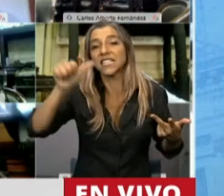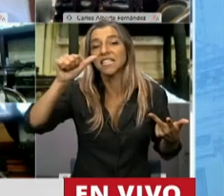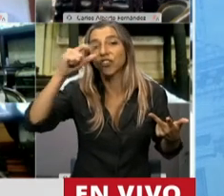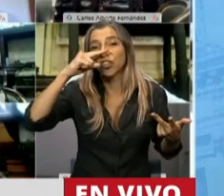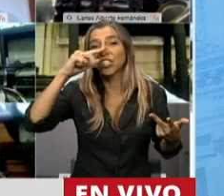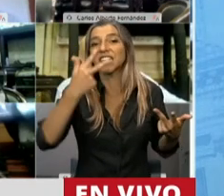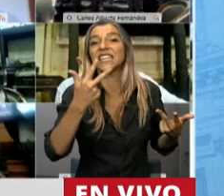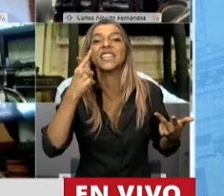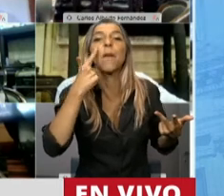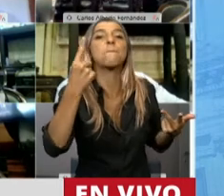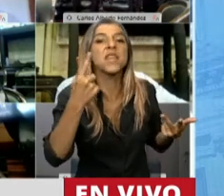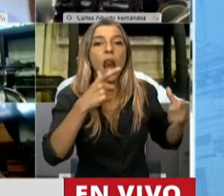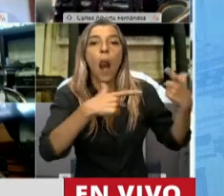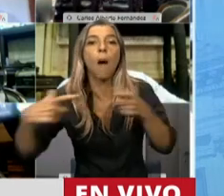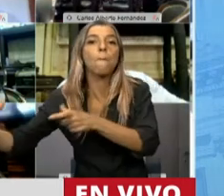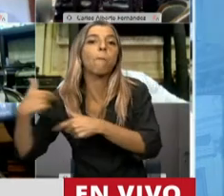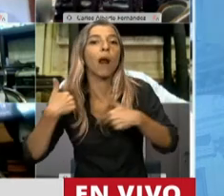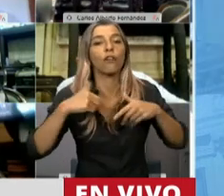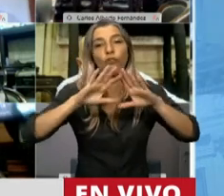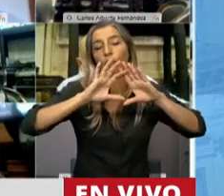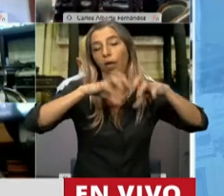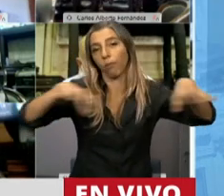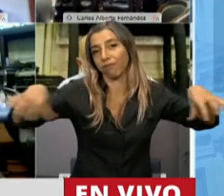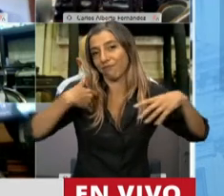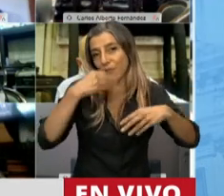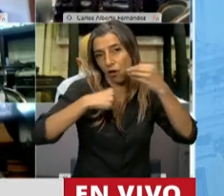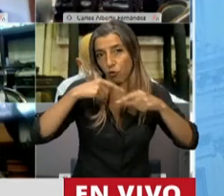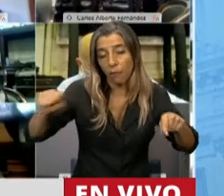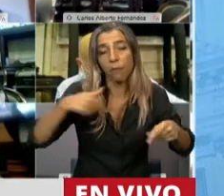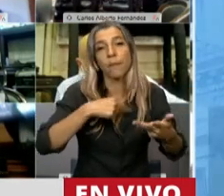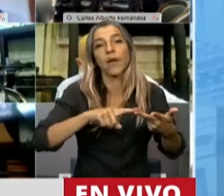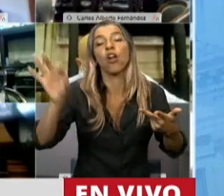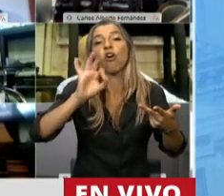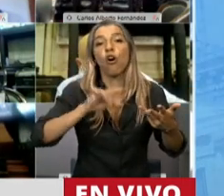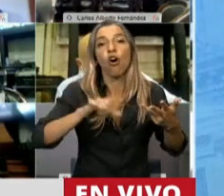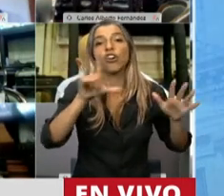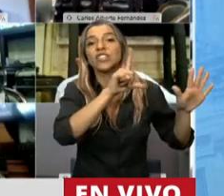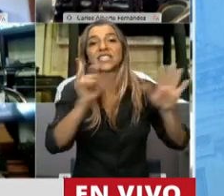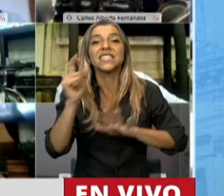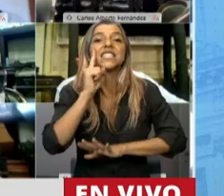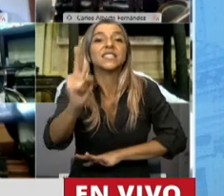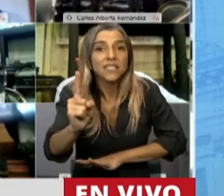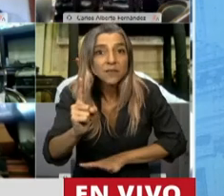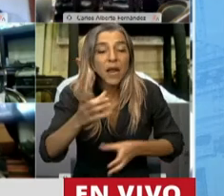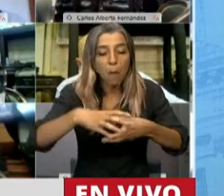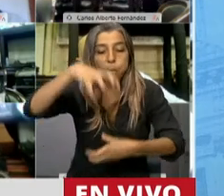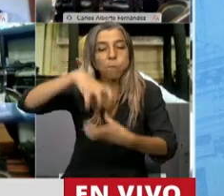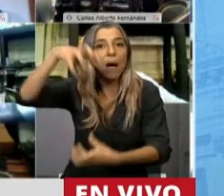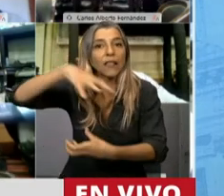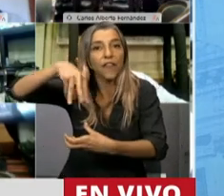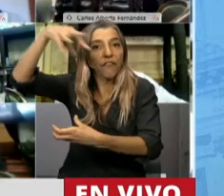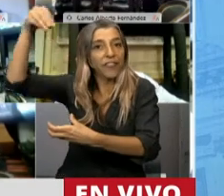673.000 platos de comida de un comedor comunitario, o representan 700.000 paquetes de fideos o de polenta,